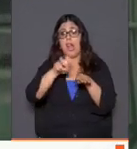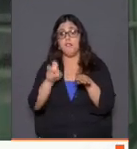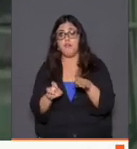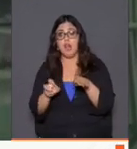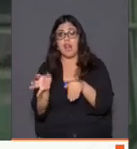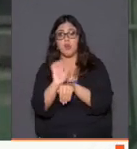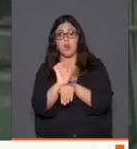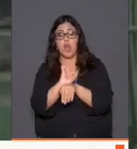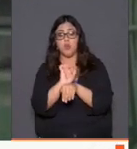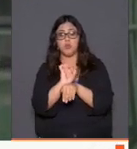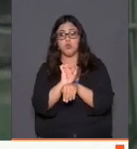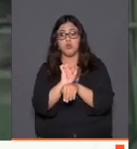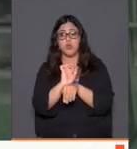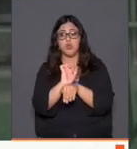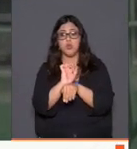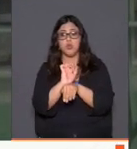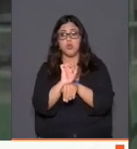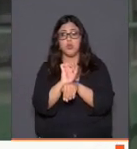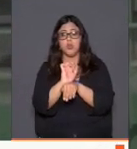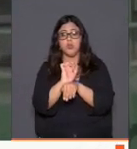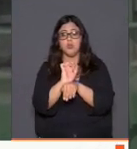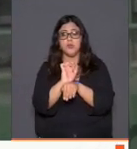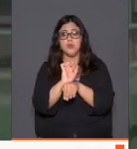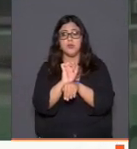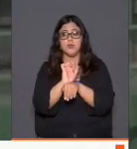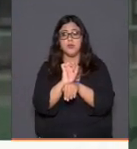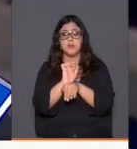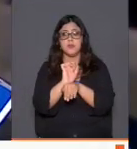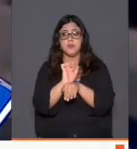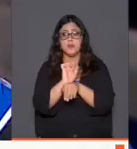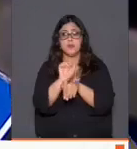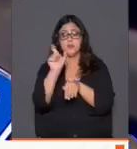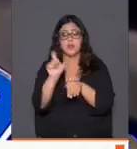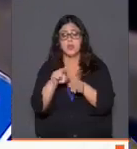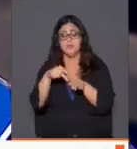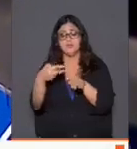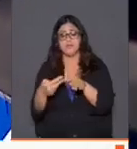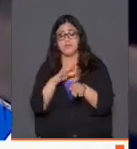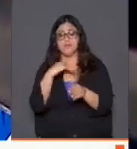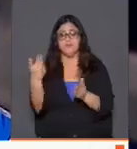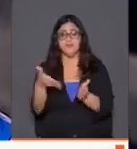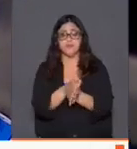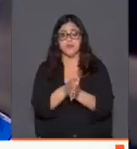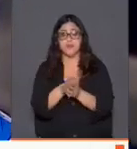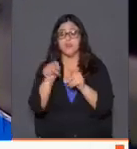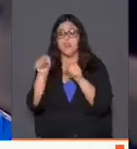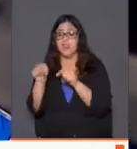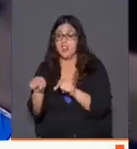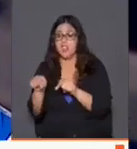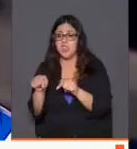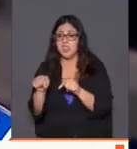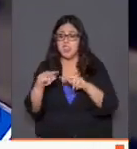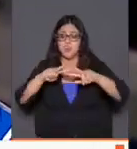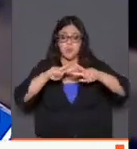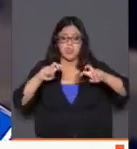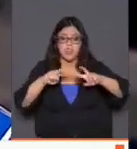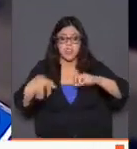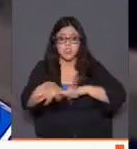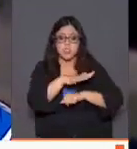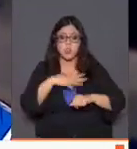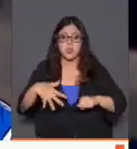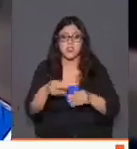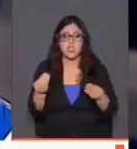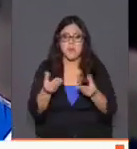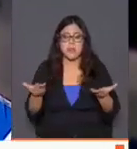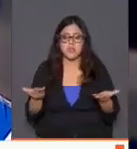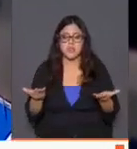afuera de un vehículo, la cual esta persona lo hacía sin signos vitales. Tratando de lograr la dinámica criminal, cómo ocurrieron los hechos y